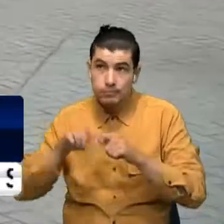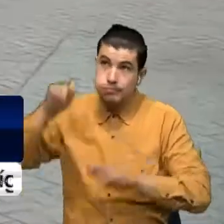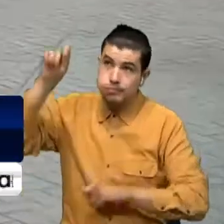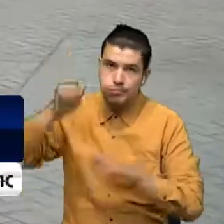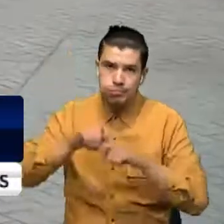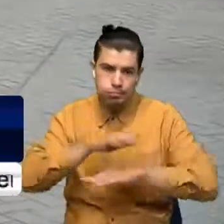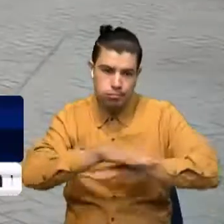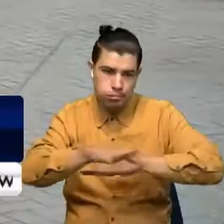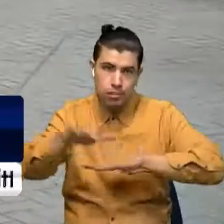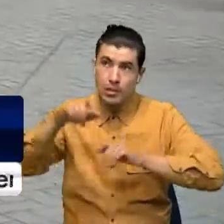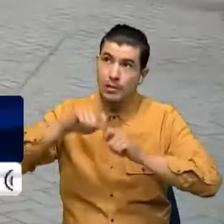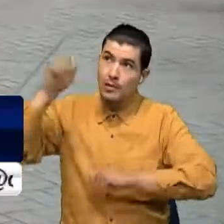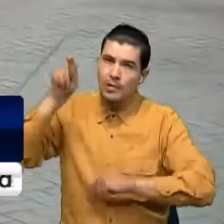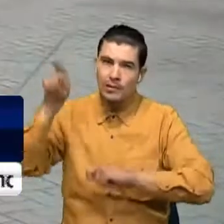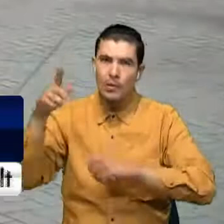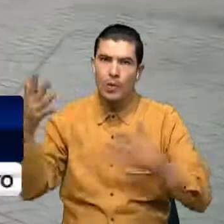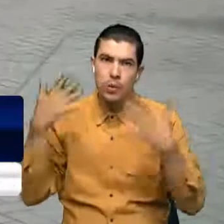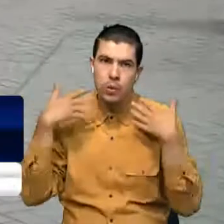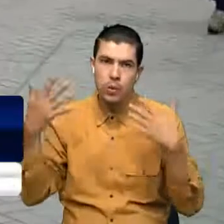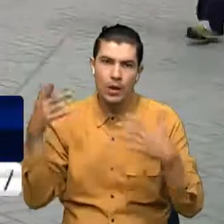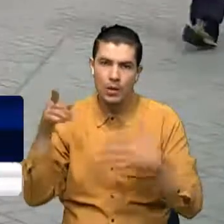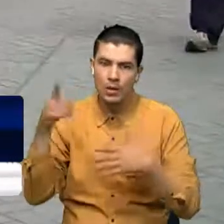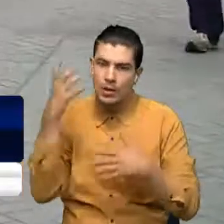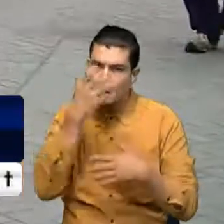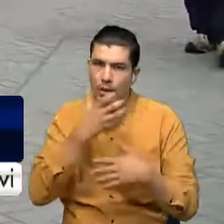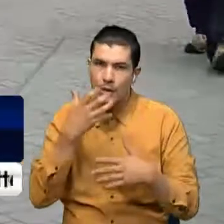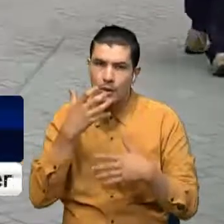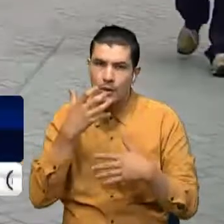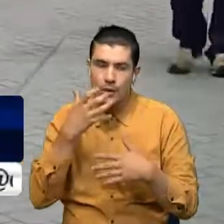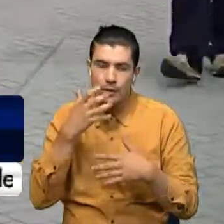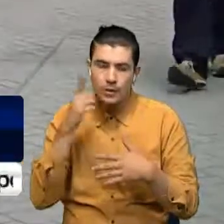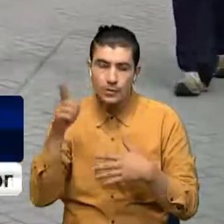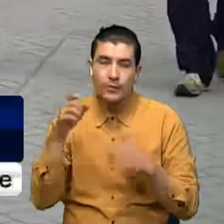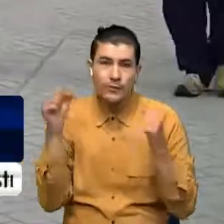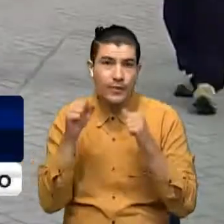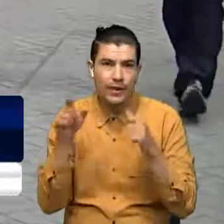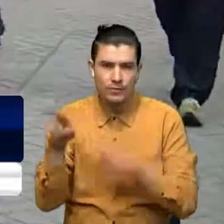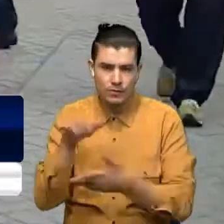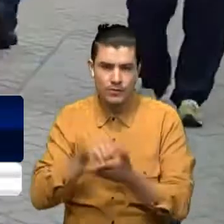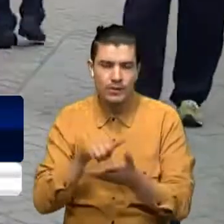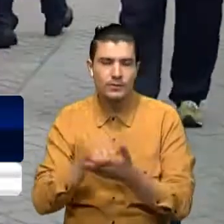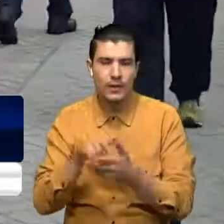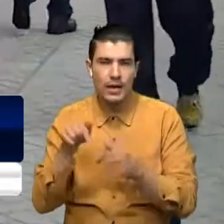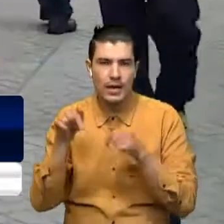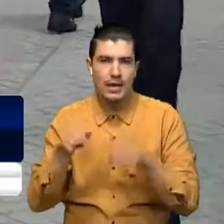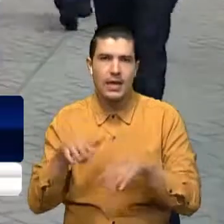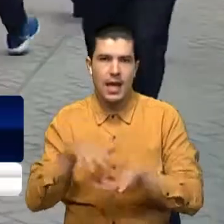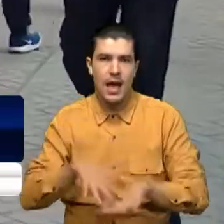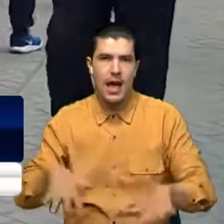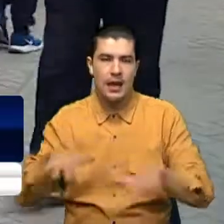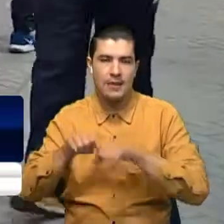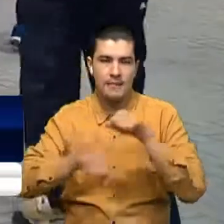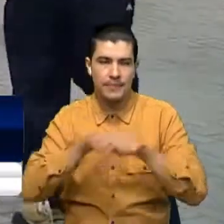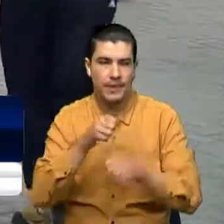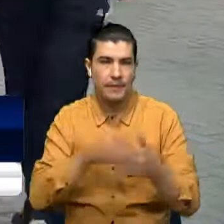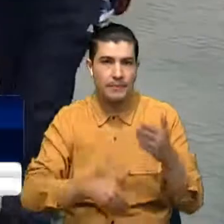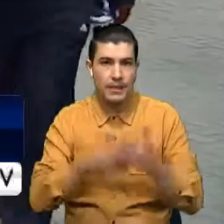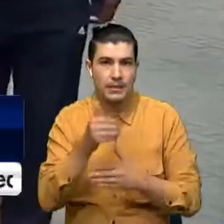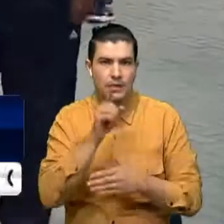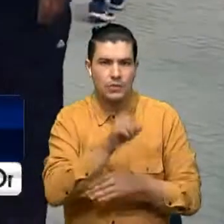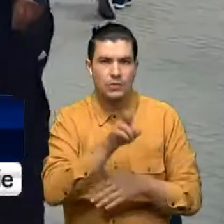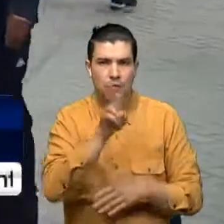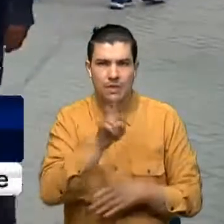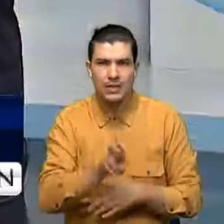del duelo de titanes iniciará en cambio y terminará en en el departamento del tolima se van a recorrer